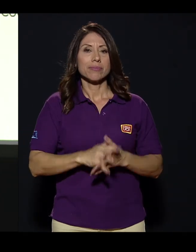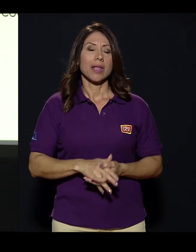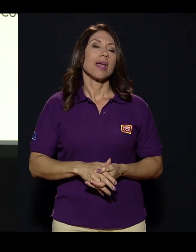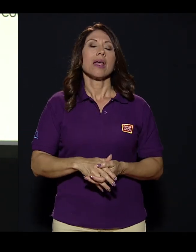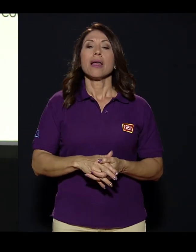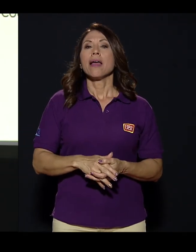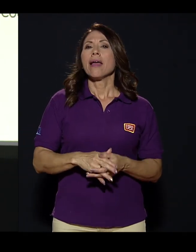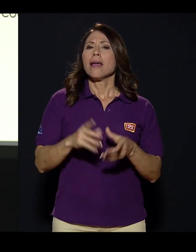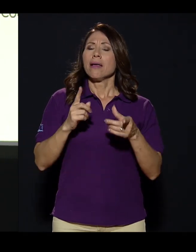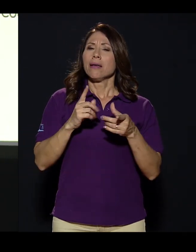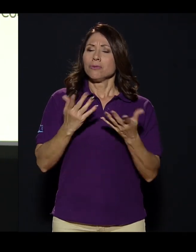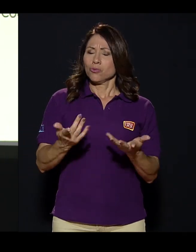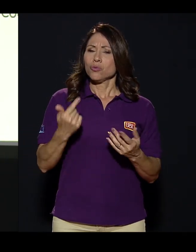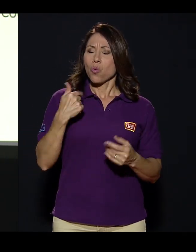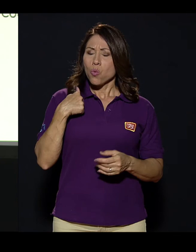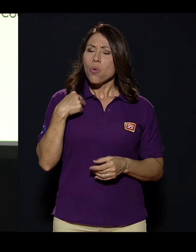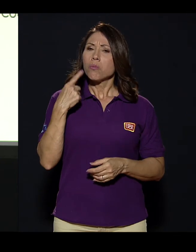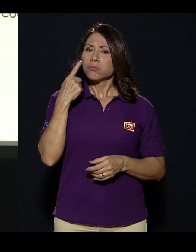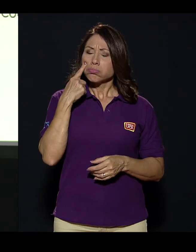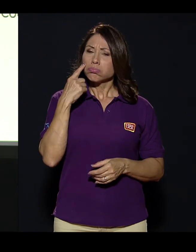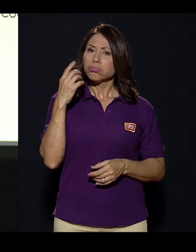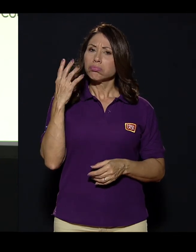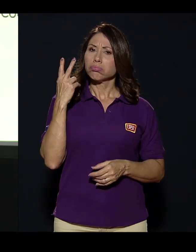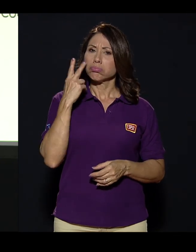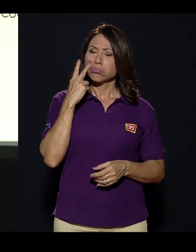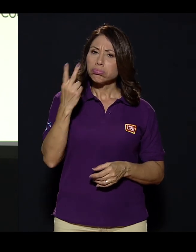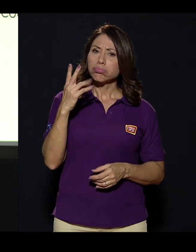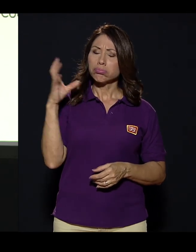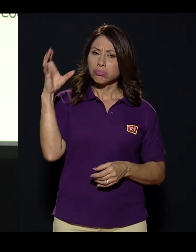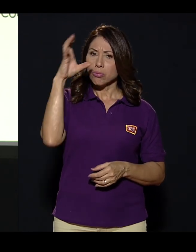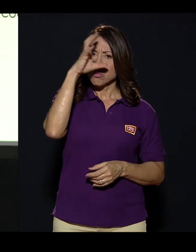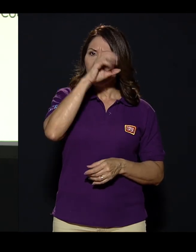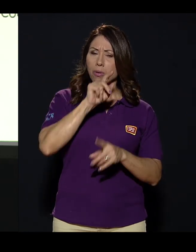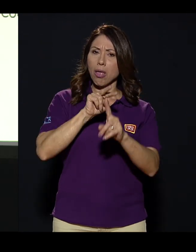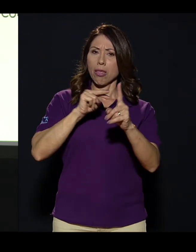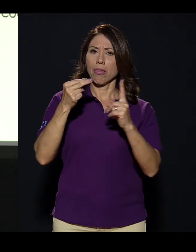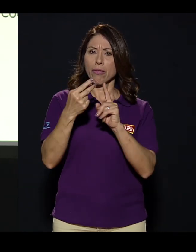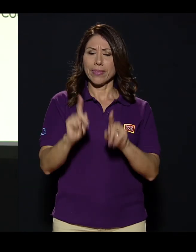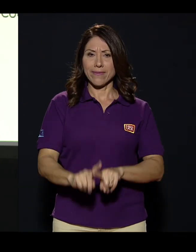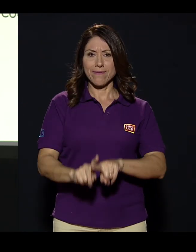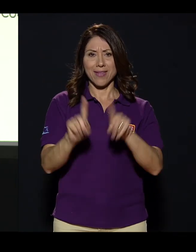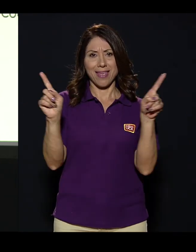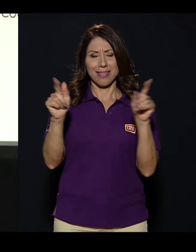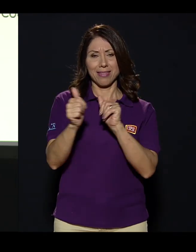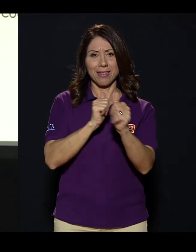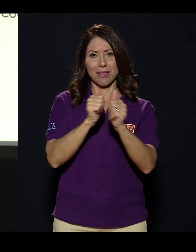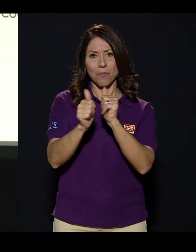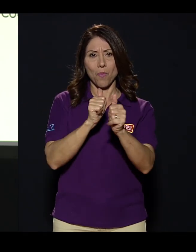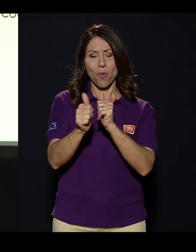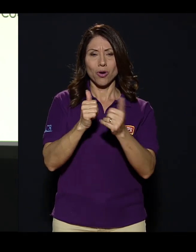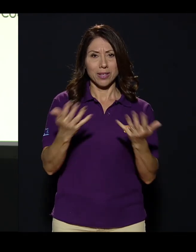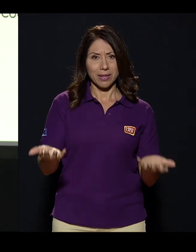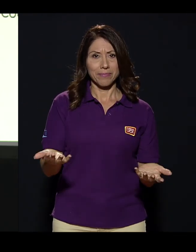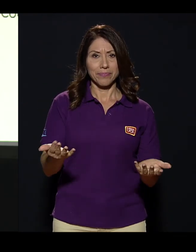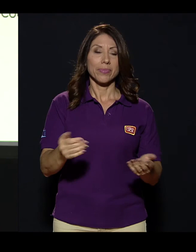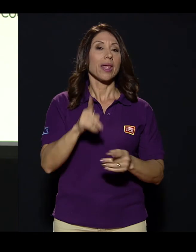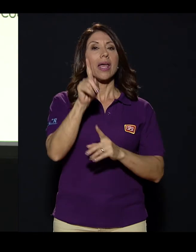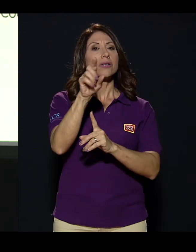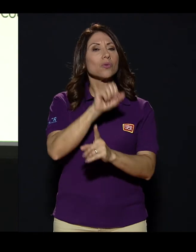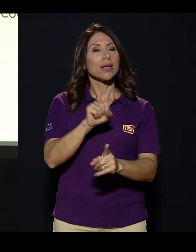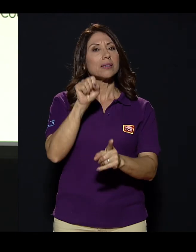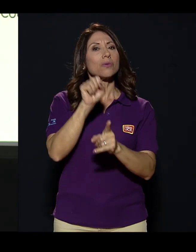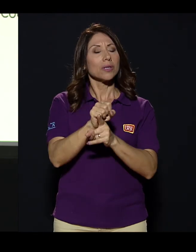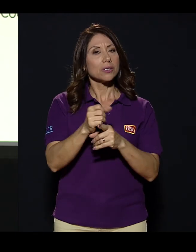es el deporte. Es una situación. Si para el deporte convencional en muchos casos es difícil, para el deporte adaptado